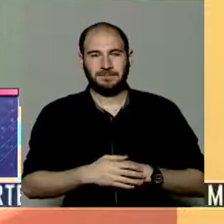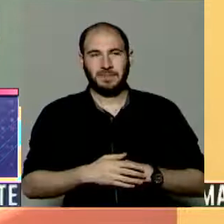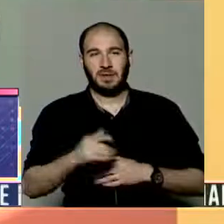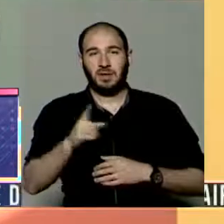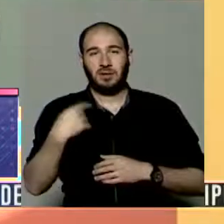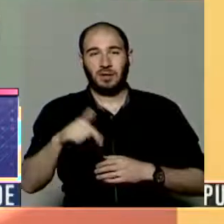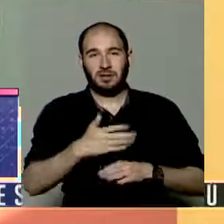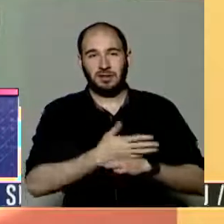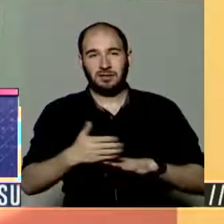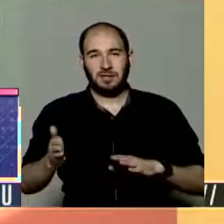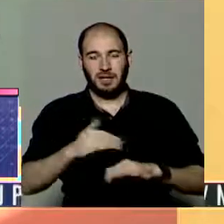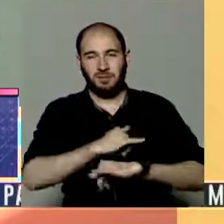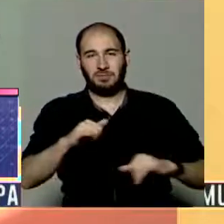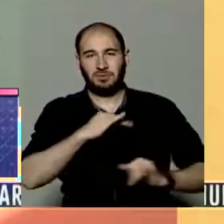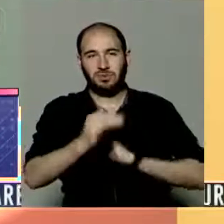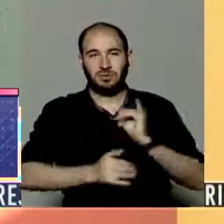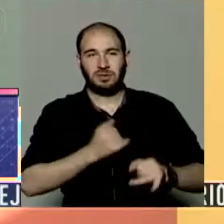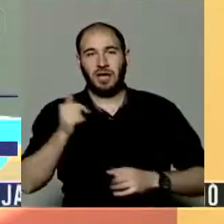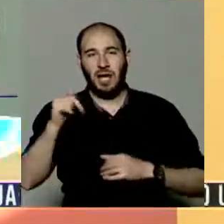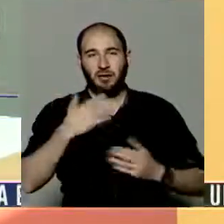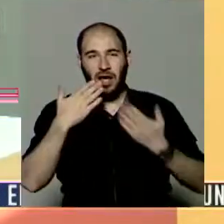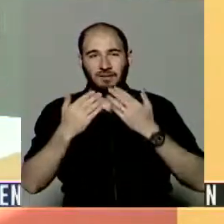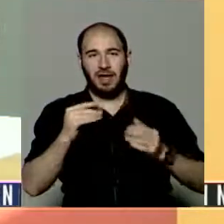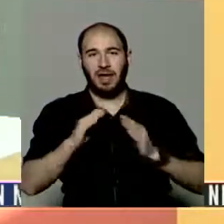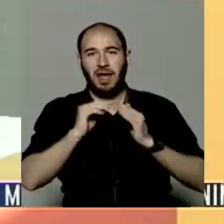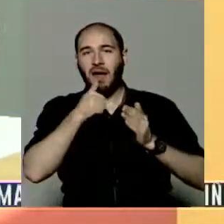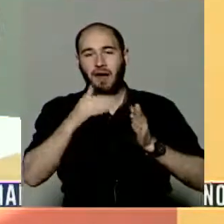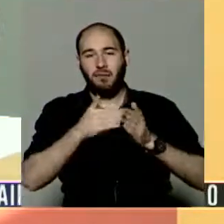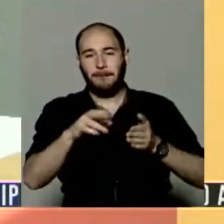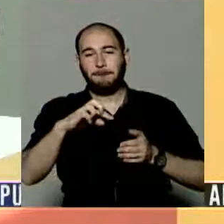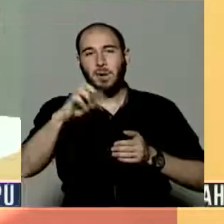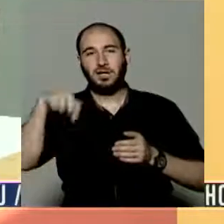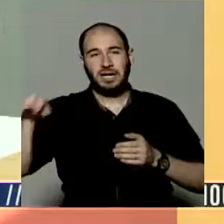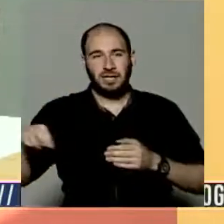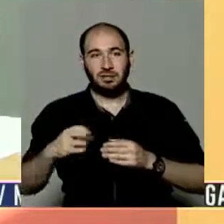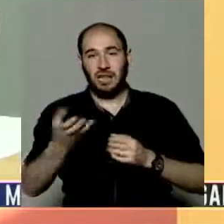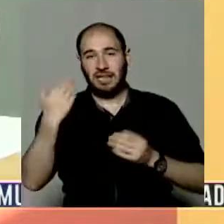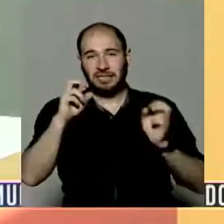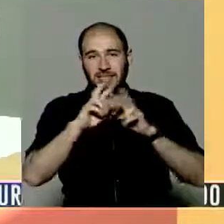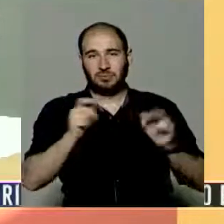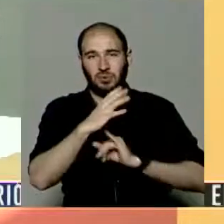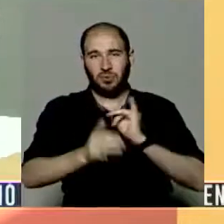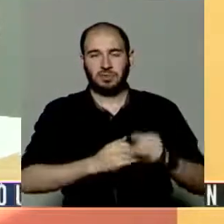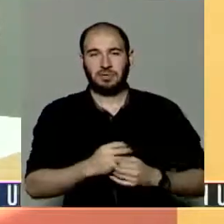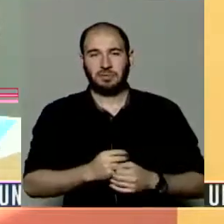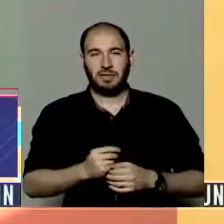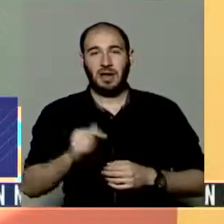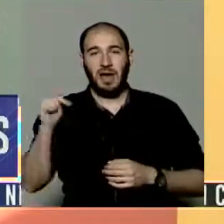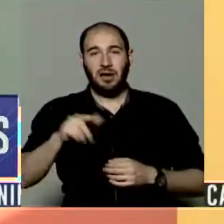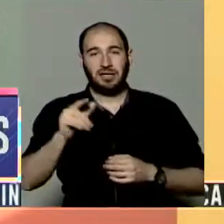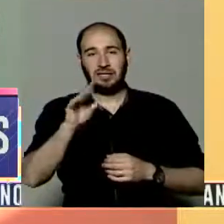Bueno, nosotros seguimos compartiendo información. En este caso vamos a hablar del dique Potrerillos, porque lo decíamos en los títulos, está